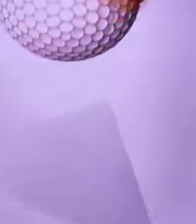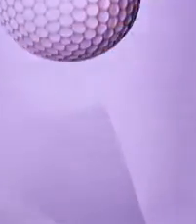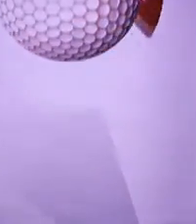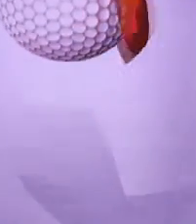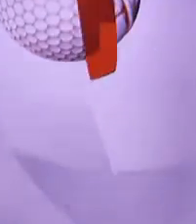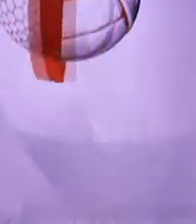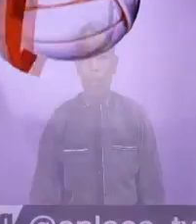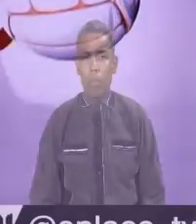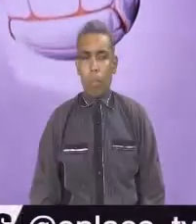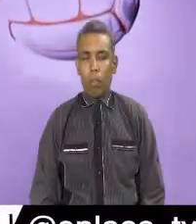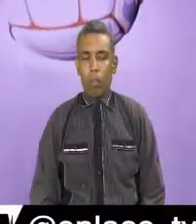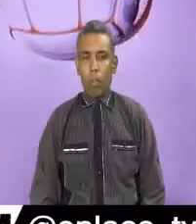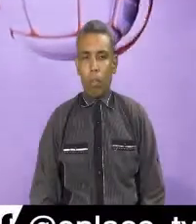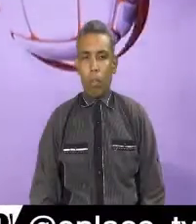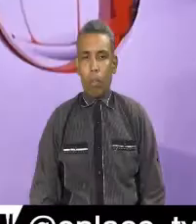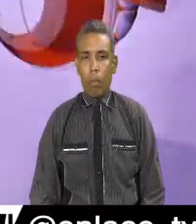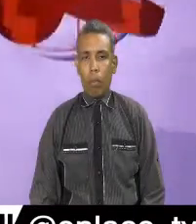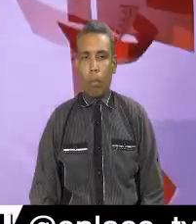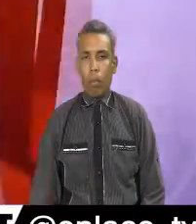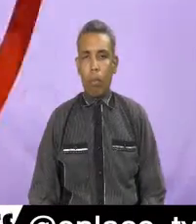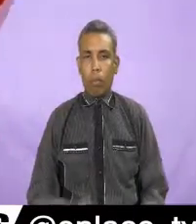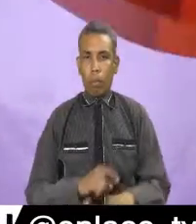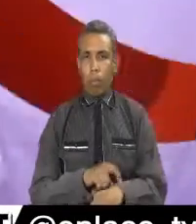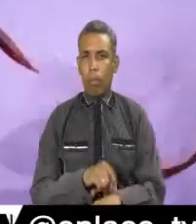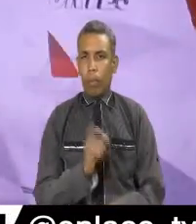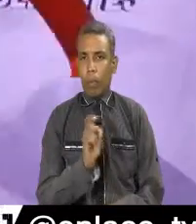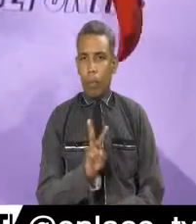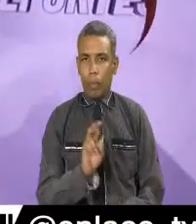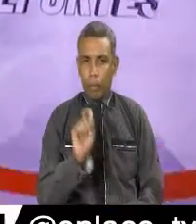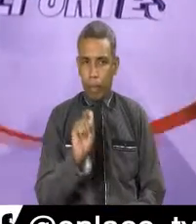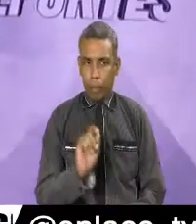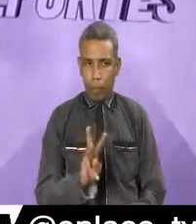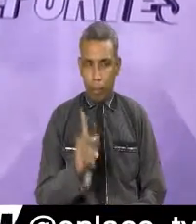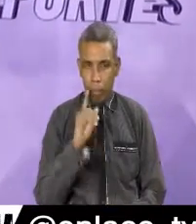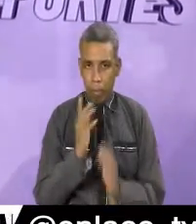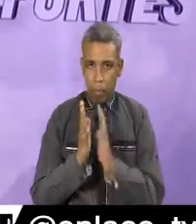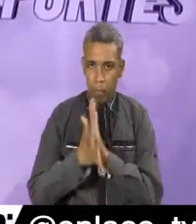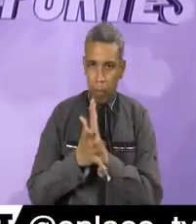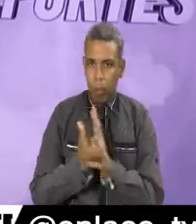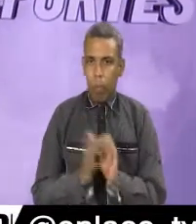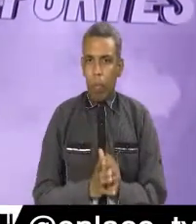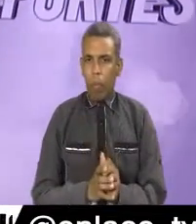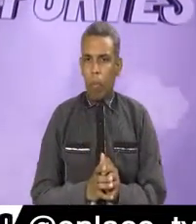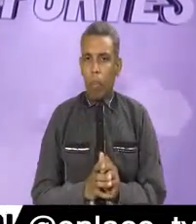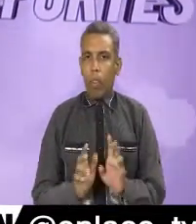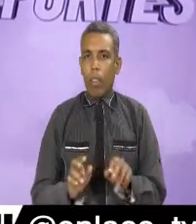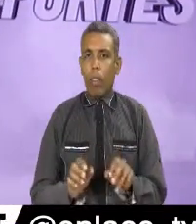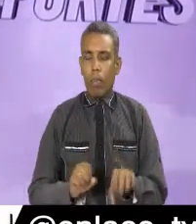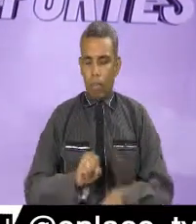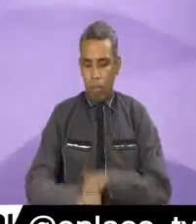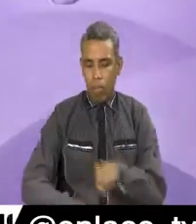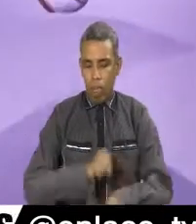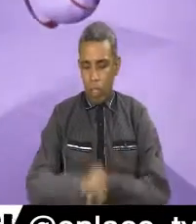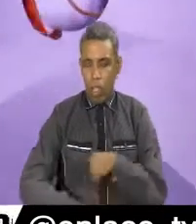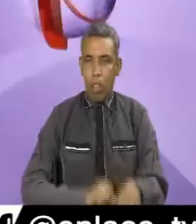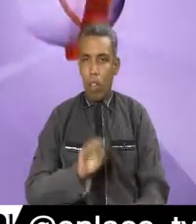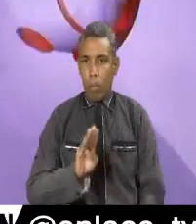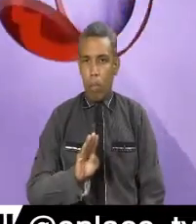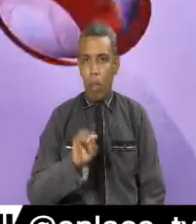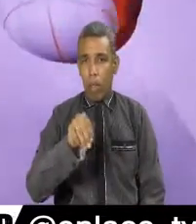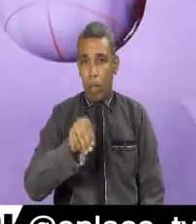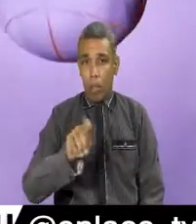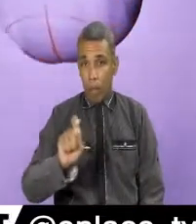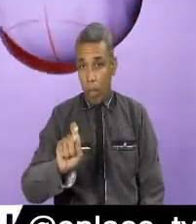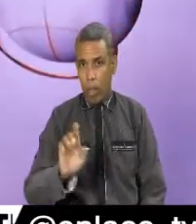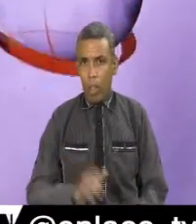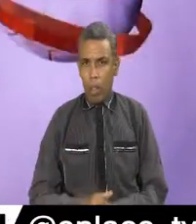minutos del mediodía, comenzamos con la información deportiva de Enlace Noticias, hablando del bicicross. El alcalde de Barranca Bermeja, Darío Echeverry, entregó